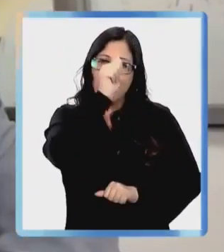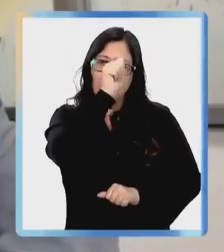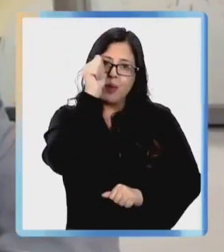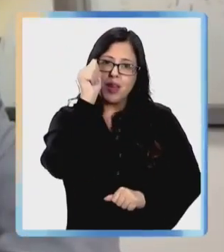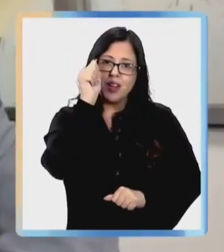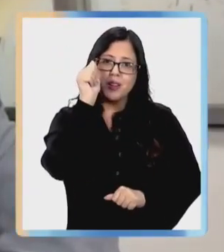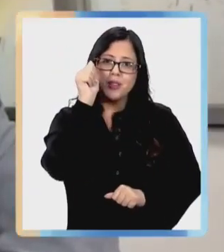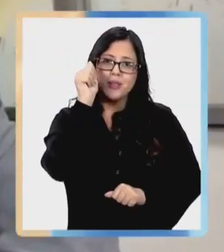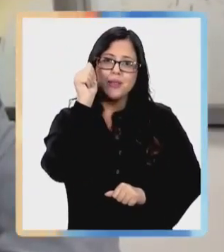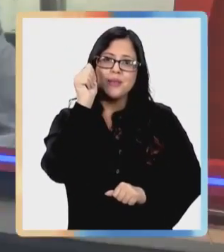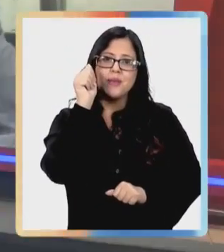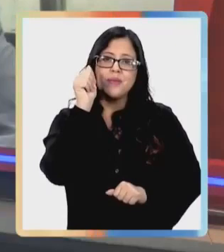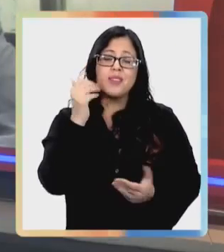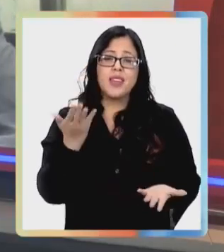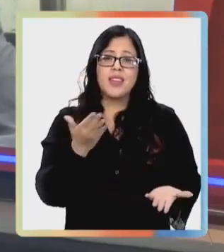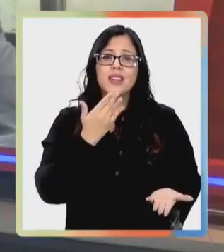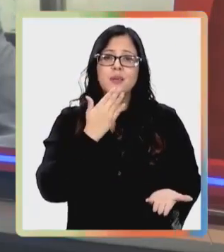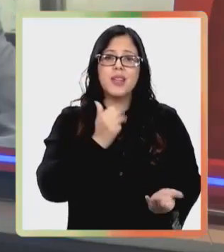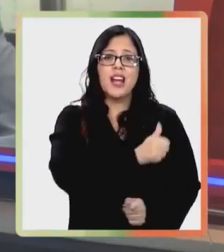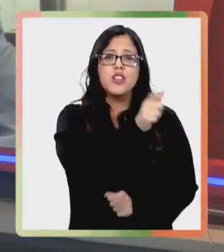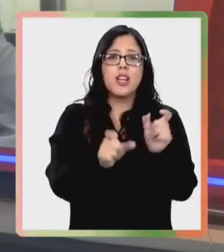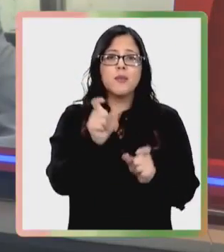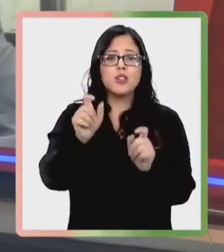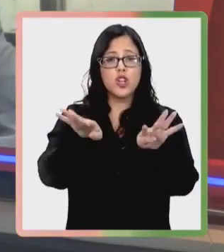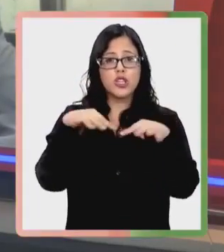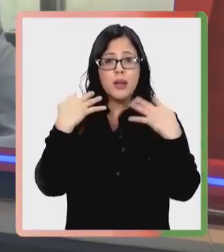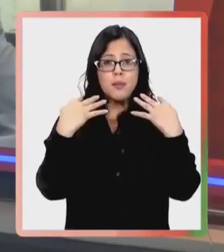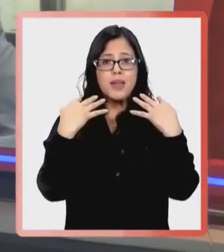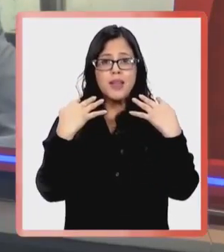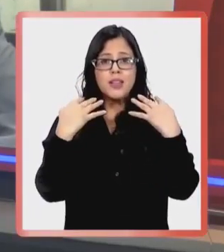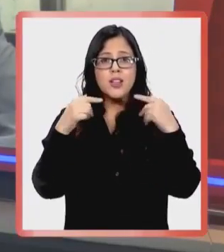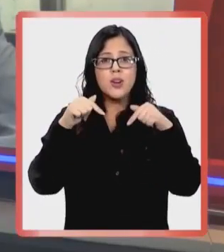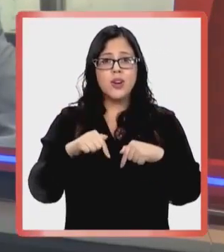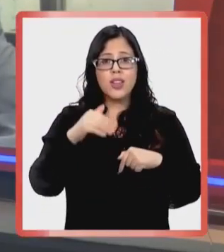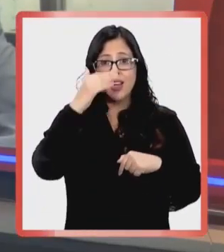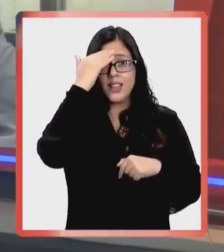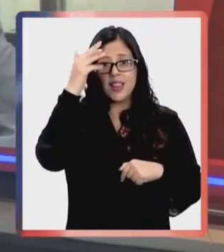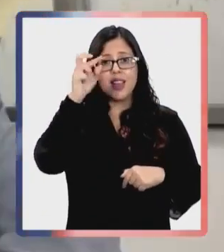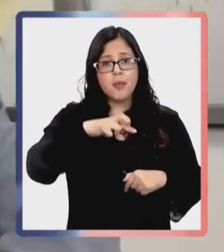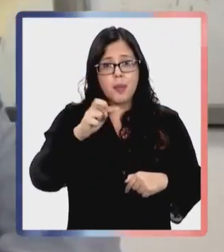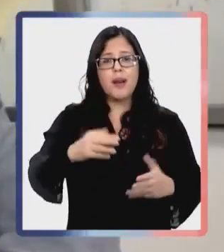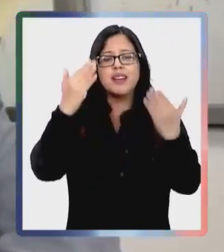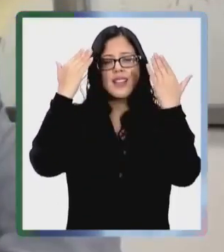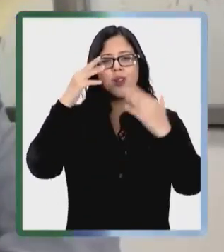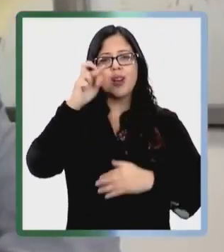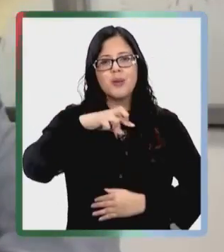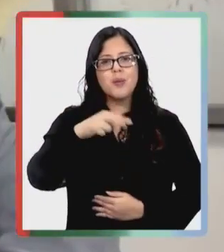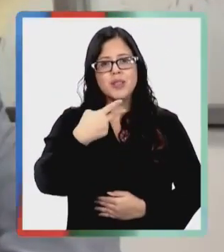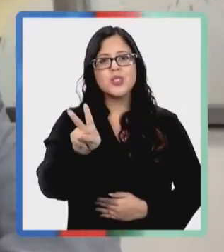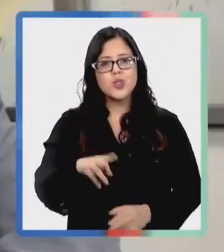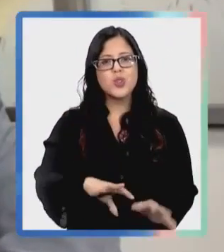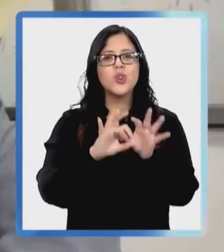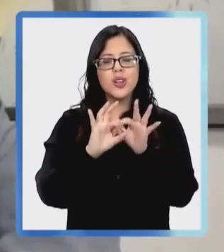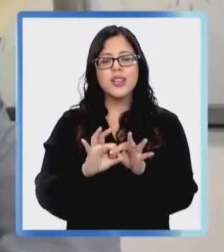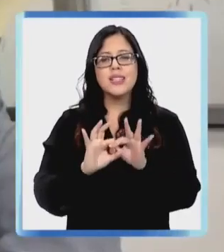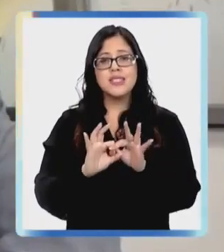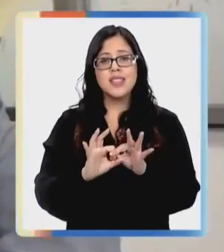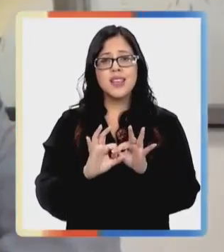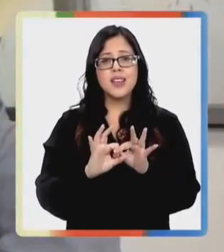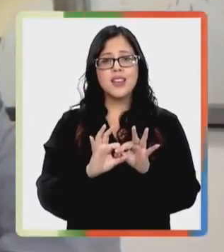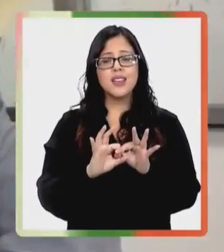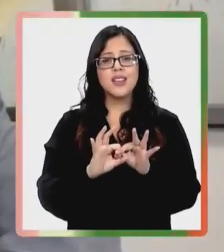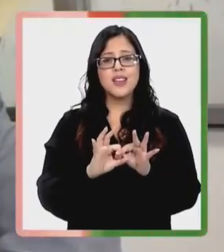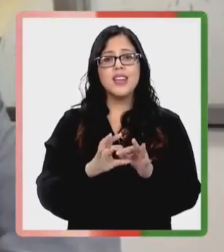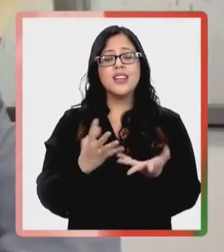ojalá este domingo y a todos los que nos están escuchando hoy día, como Día del Padre, saluda a su padre. Eso lo va a